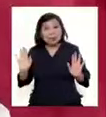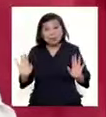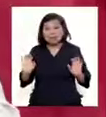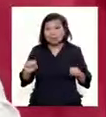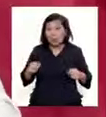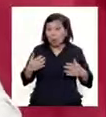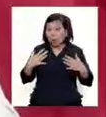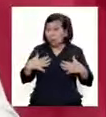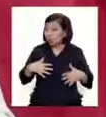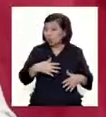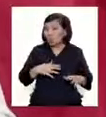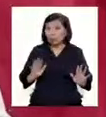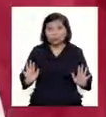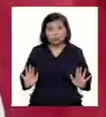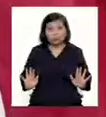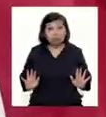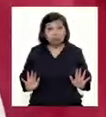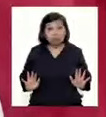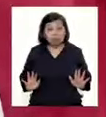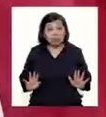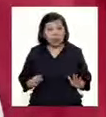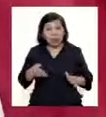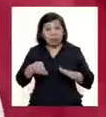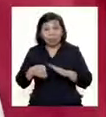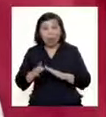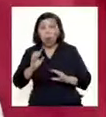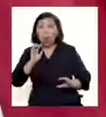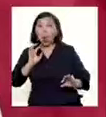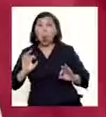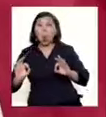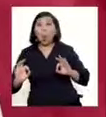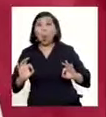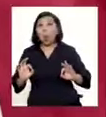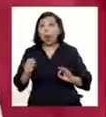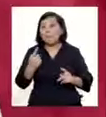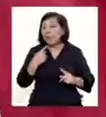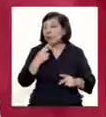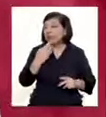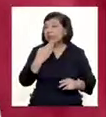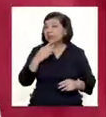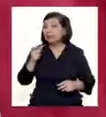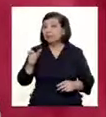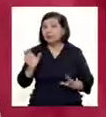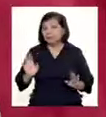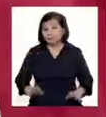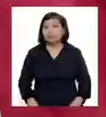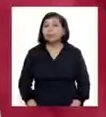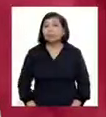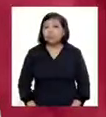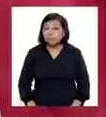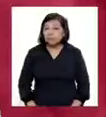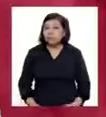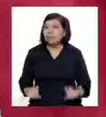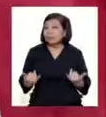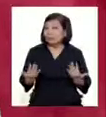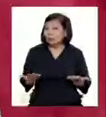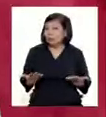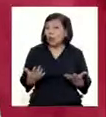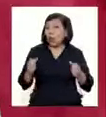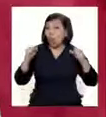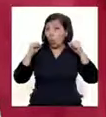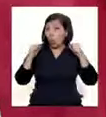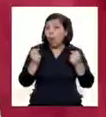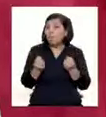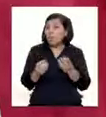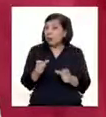y uniformado pueda incorporarse a los buses y demás y solicitar identificaciones y todo. Ahora, ministro, con este tema del paro también hay